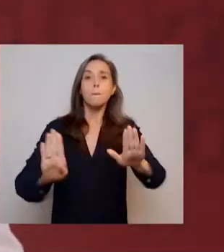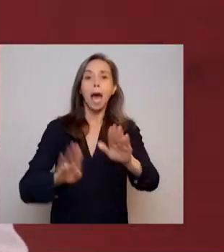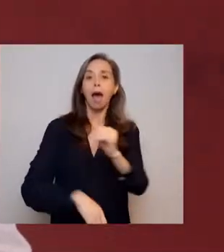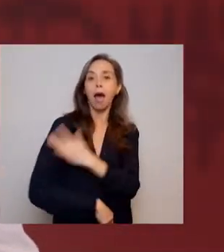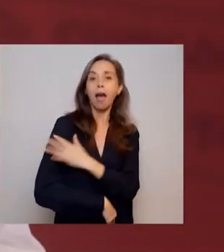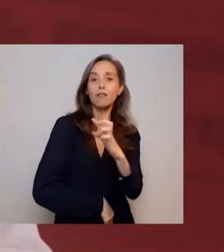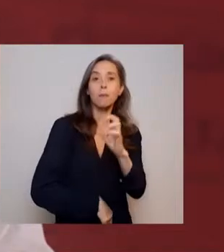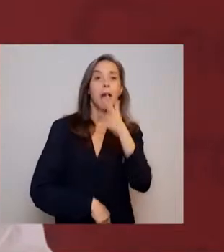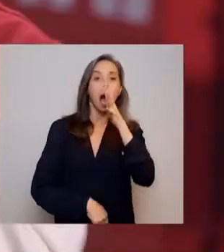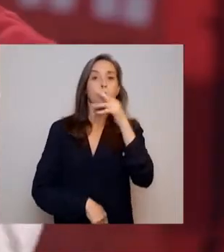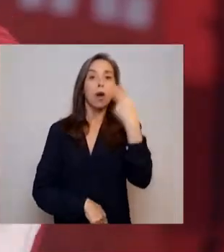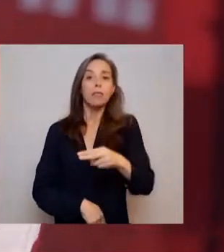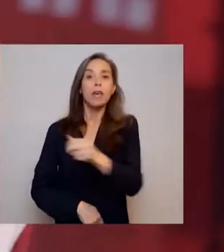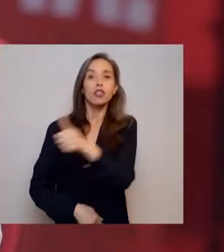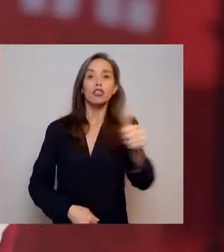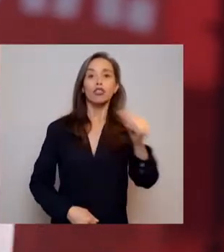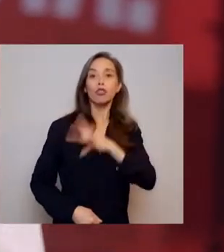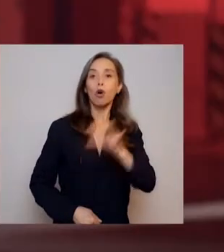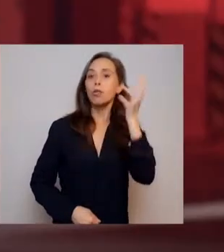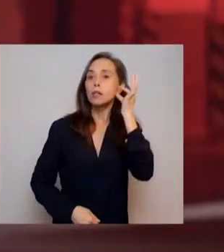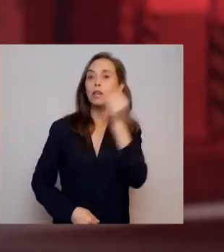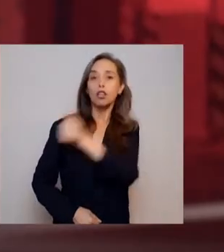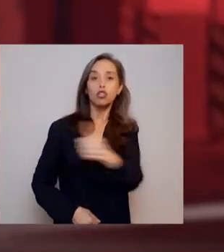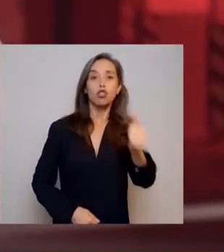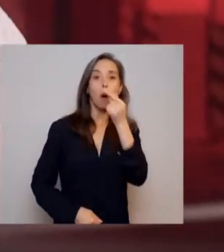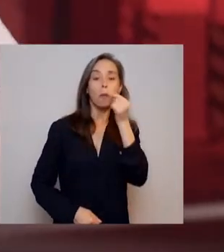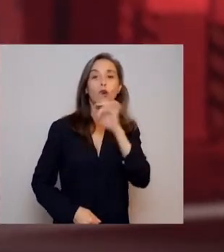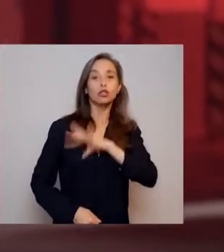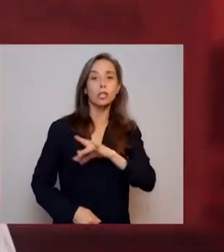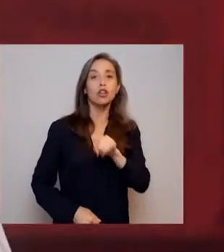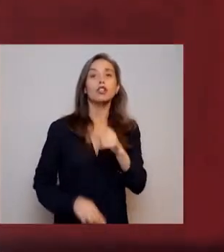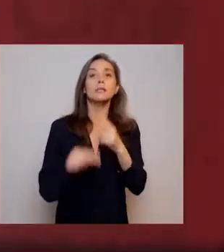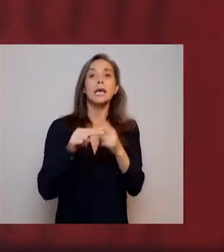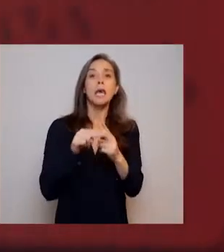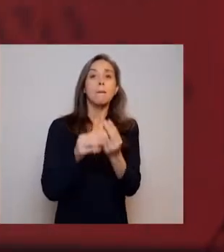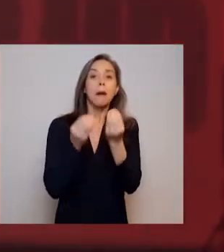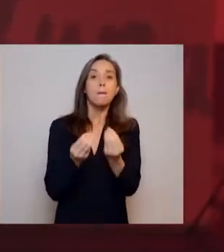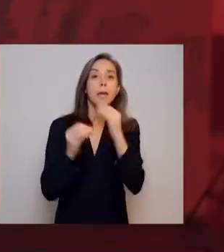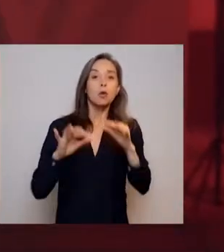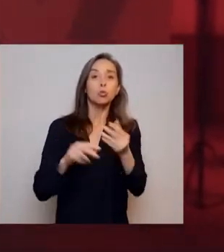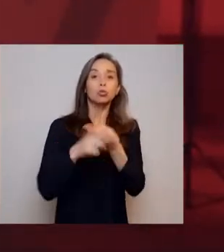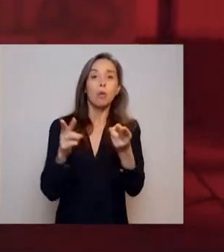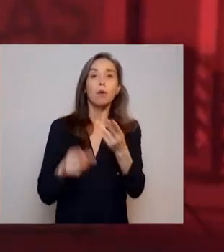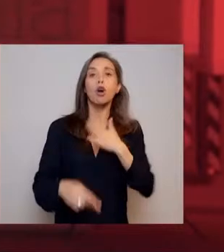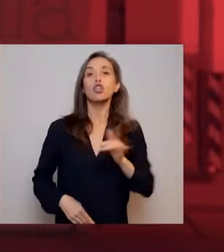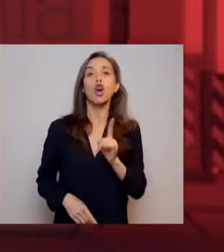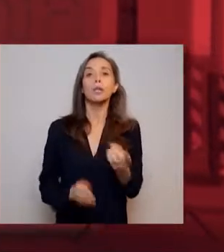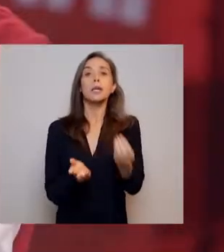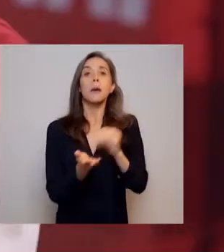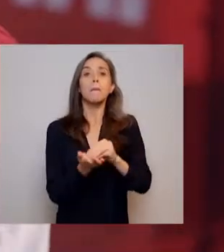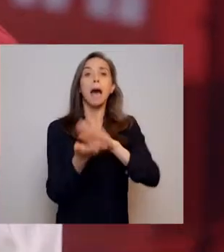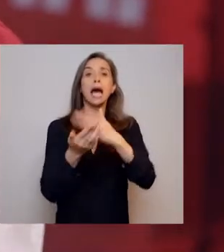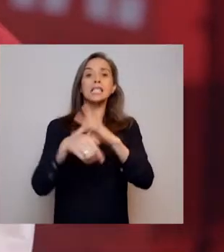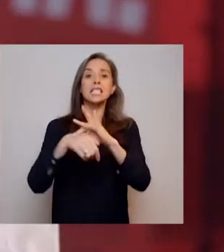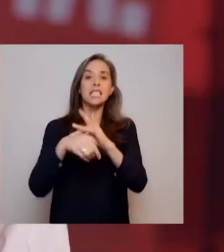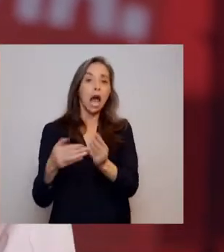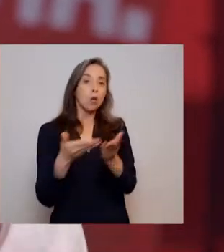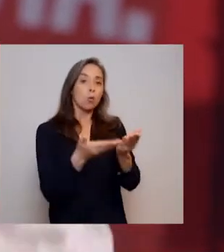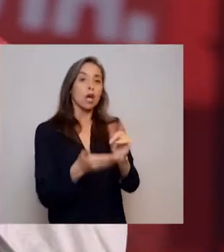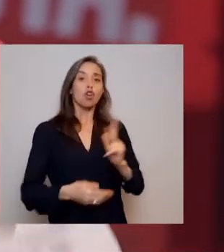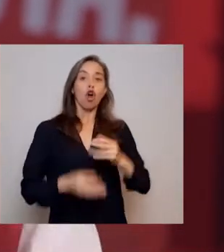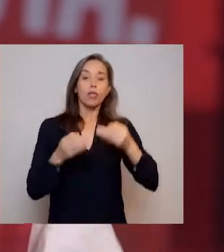dcp el agua es de todas la chilena y todos los chilenos un bien de uso público no queremos más salud